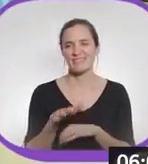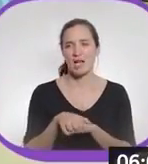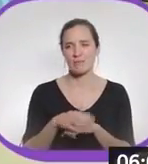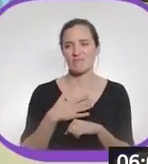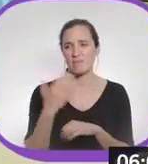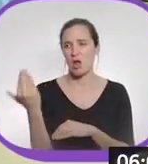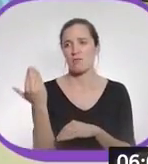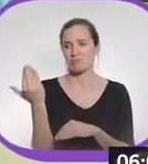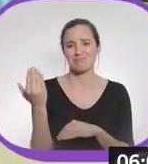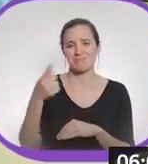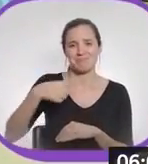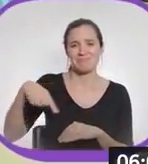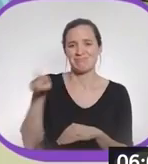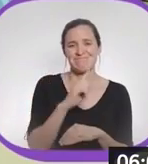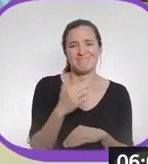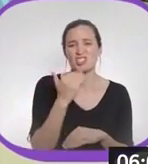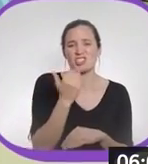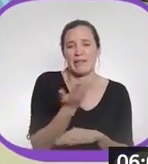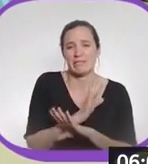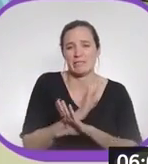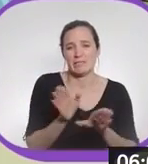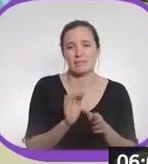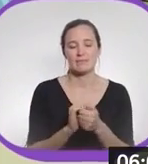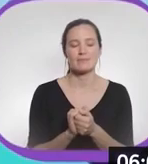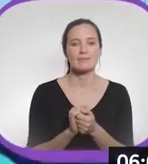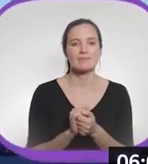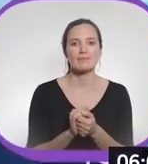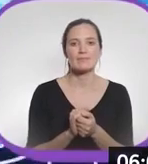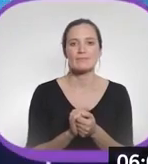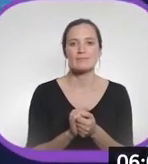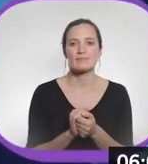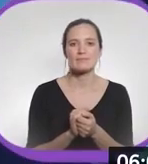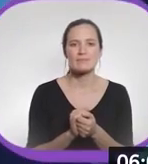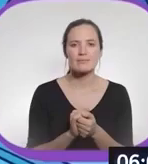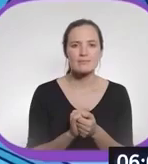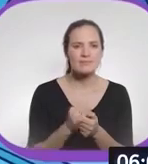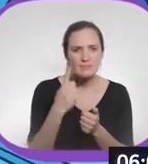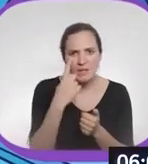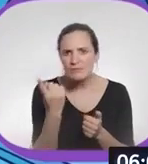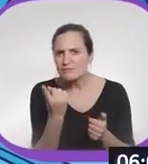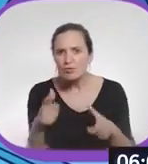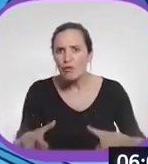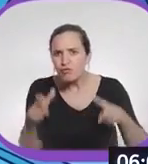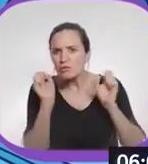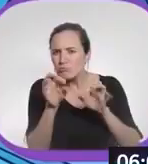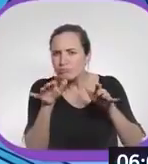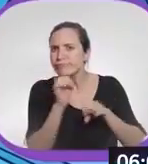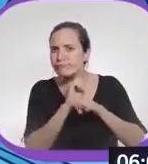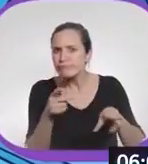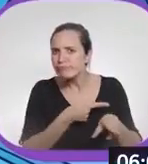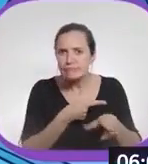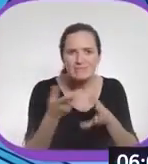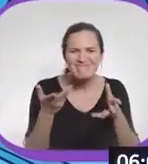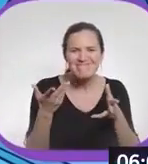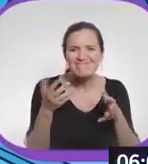Lo malo de tener amigos muñecos es que no saben abrir cerraduras. ¡Sáquenme de aquí! ¿Ya localizaste la fuente de la magia